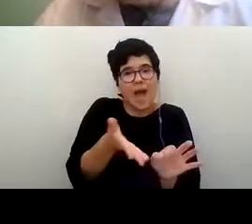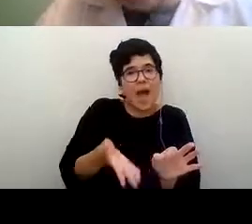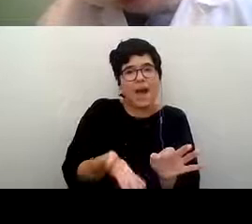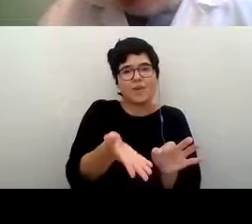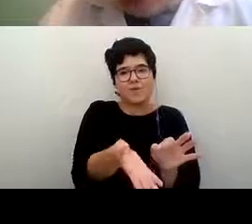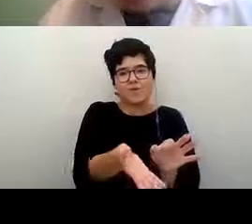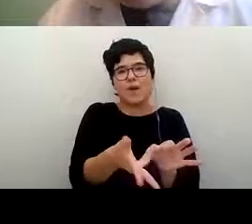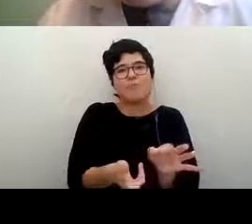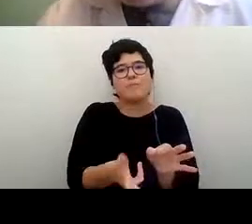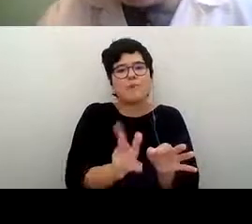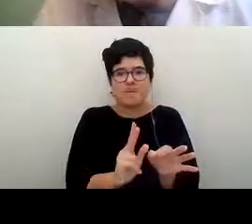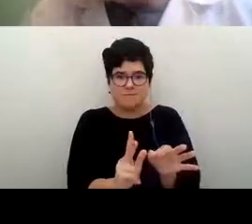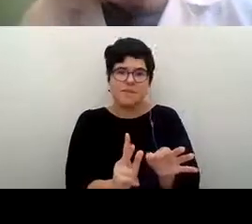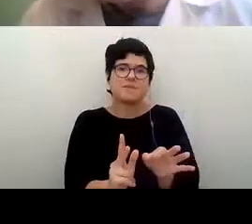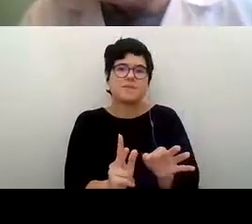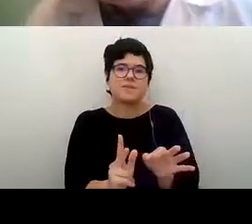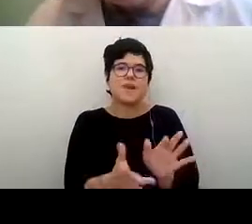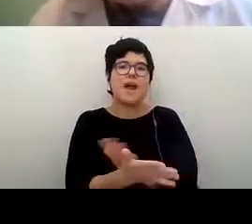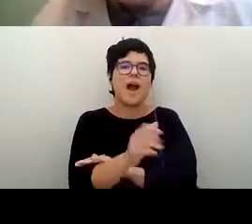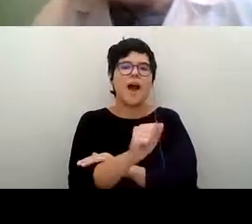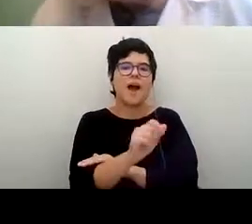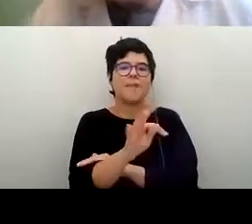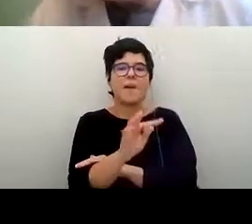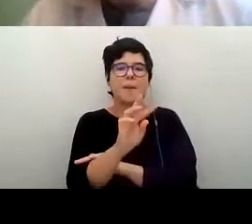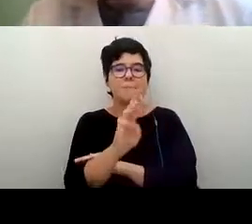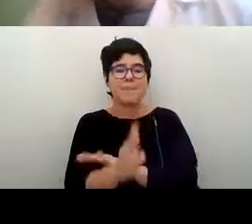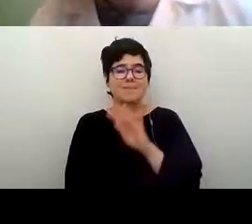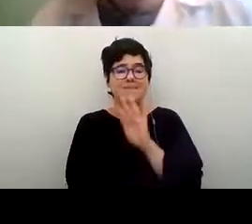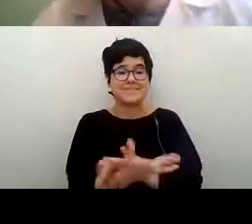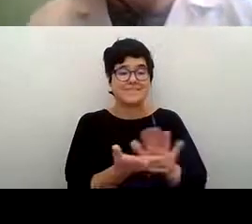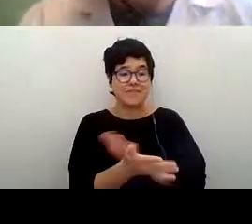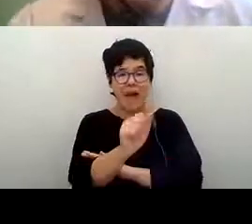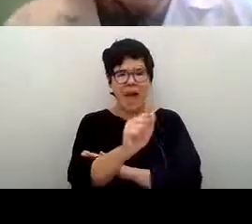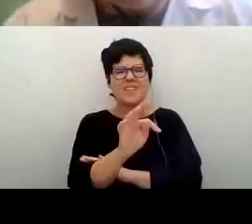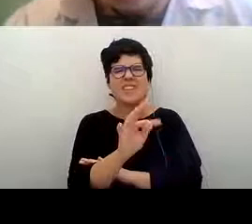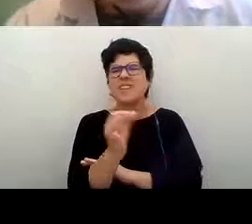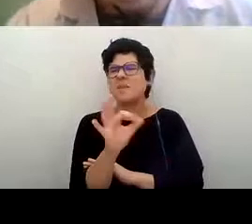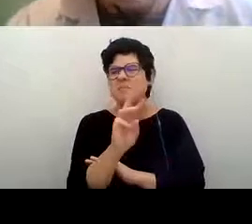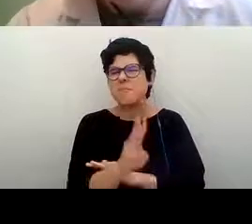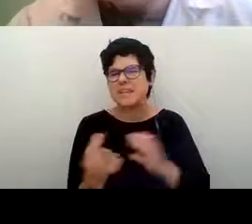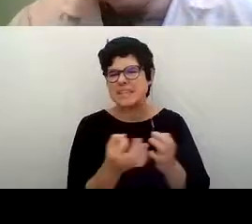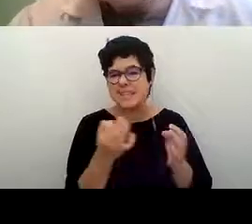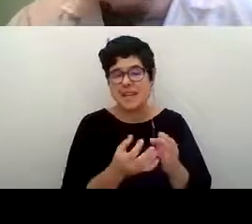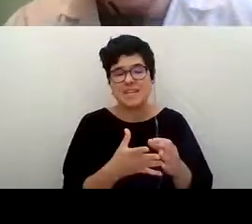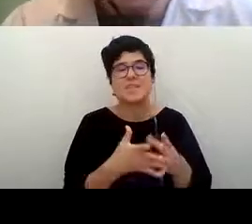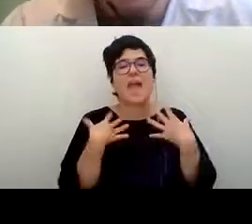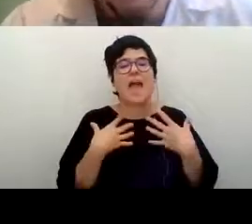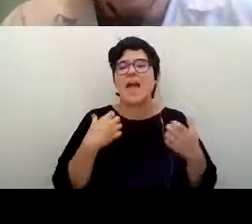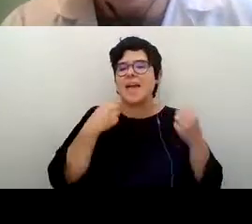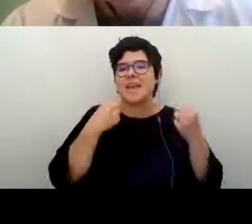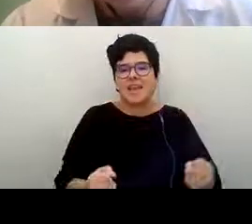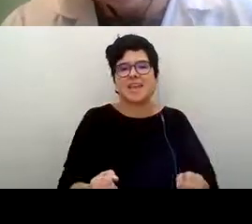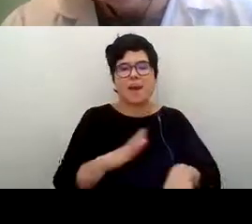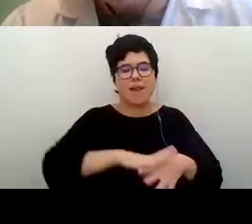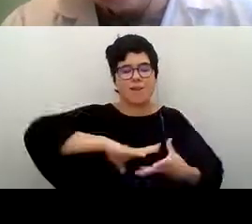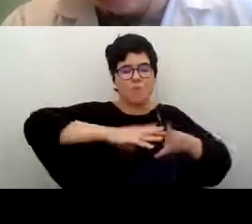obtener al final ATP, que sería la energía inmediata para utilizar a nivel del músculo. Por lo tanto, la carnitina nos